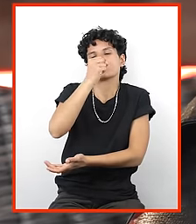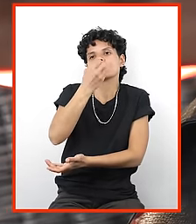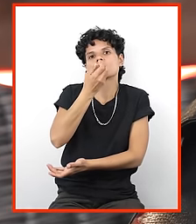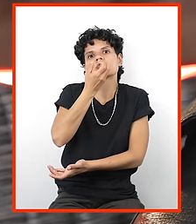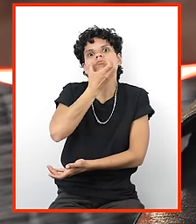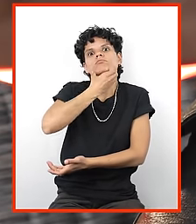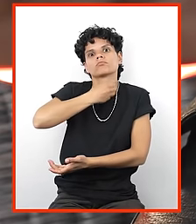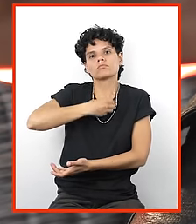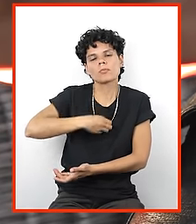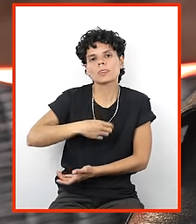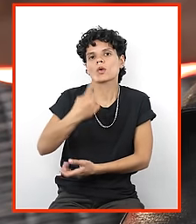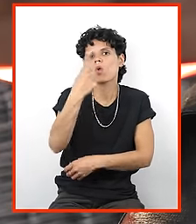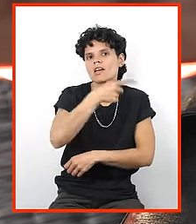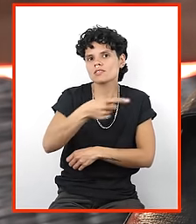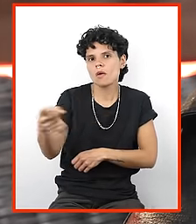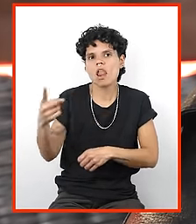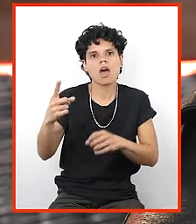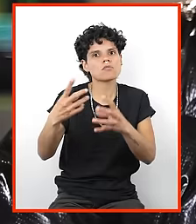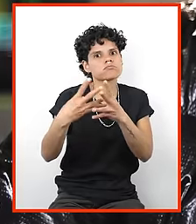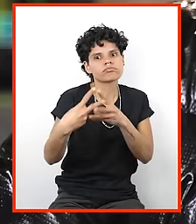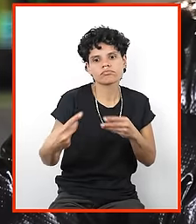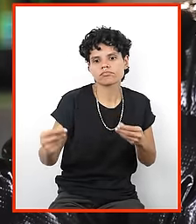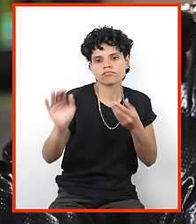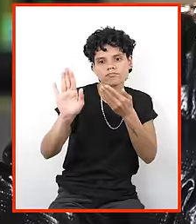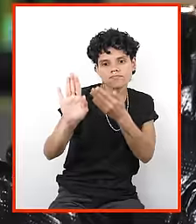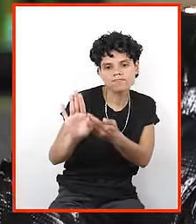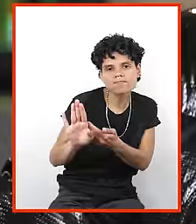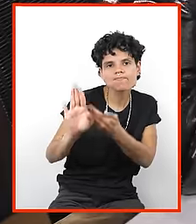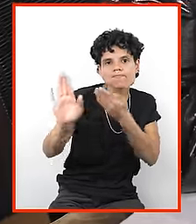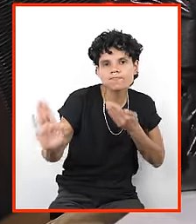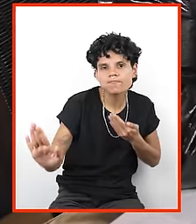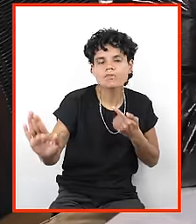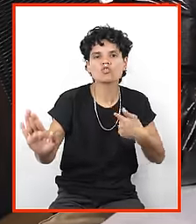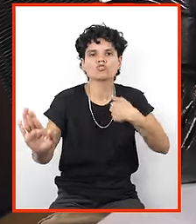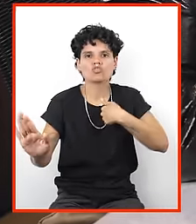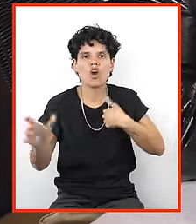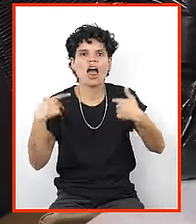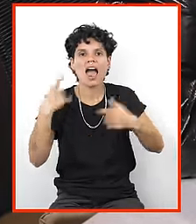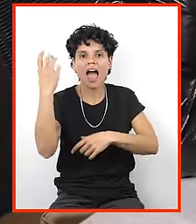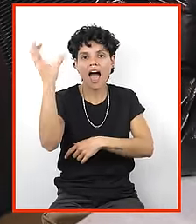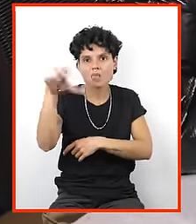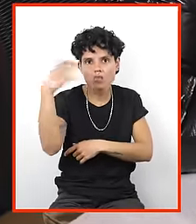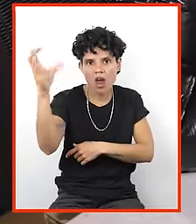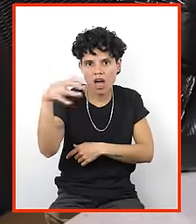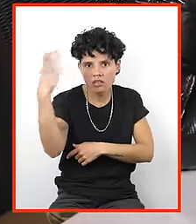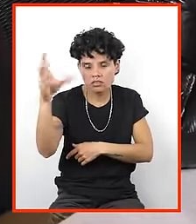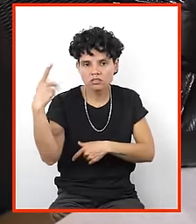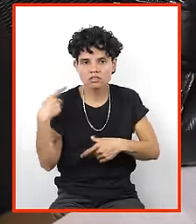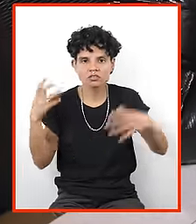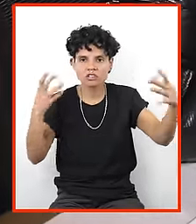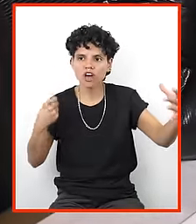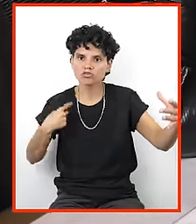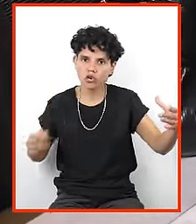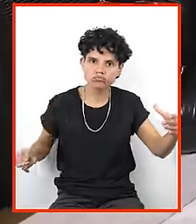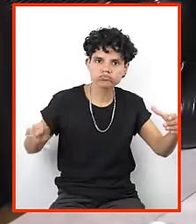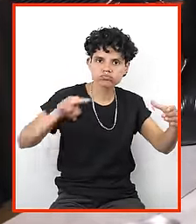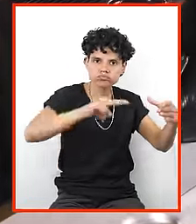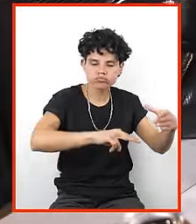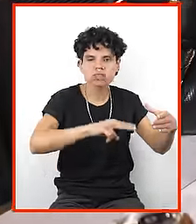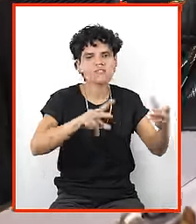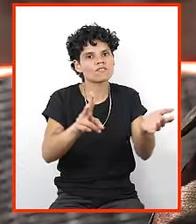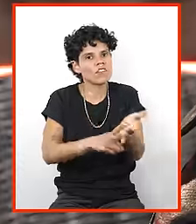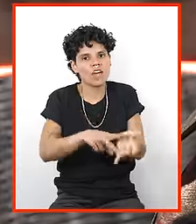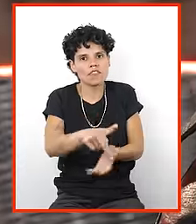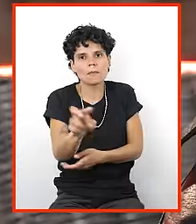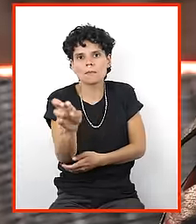intubado. Una semana yo no supe nada de él. Me tocó llevarlo yo a la ambulancia. O sea, vivir todo el proceso de que